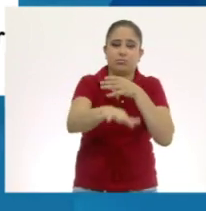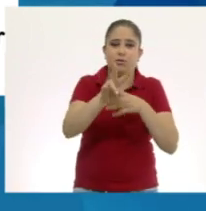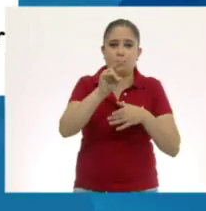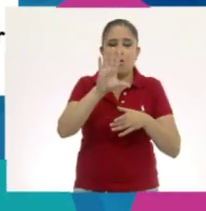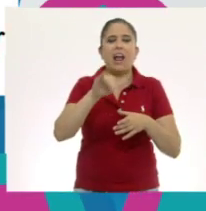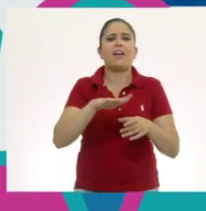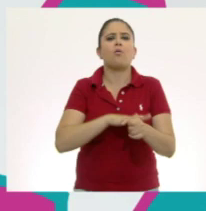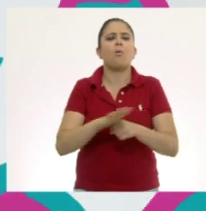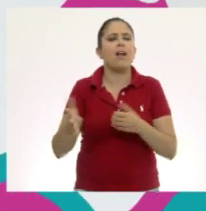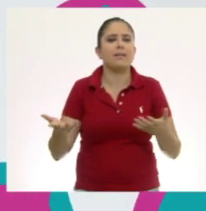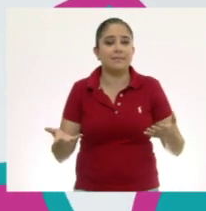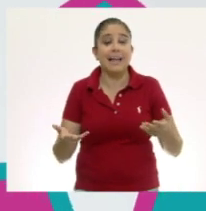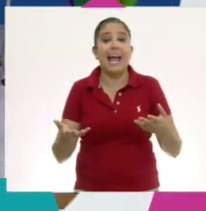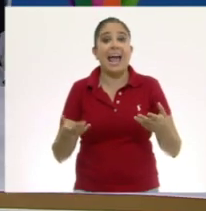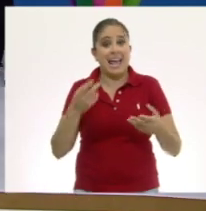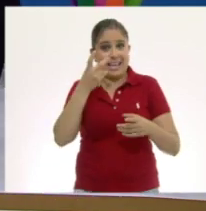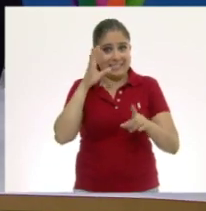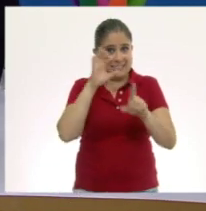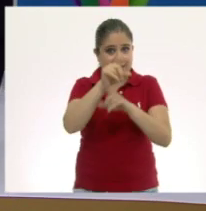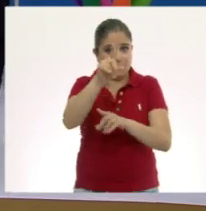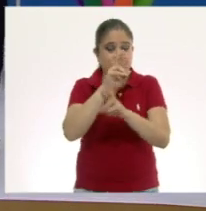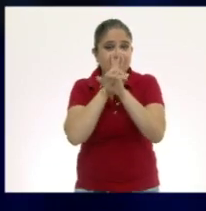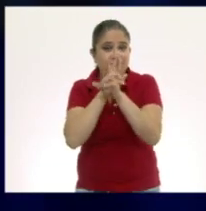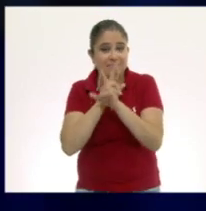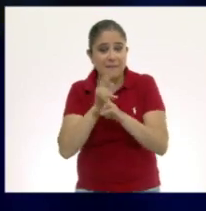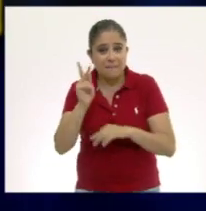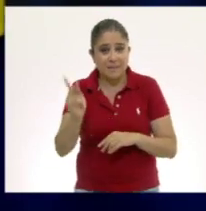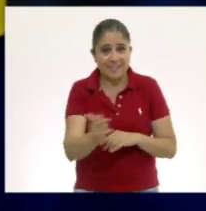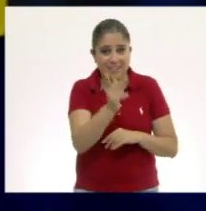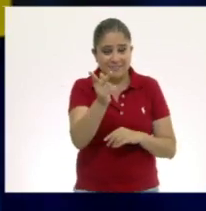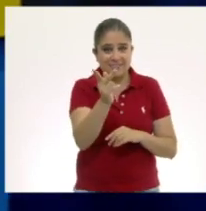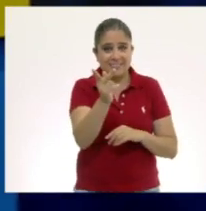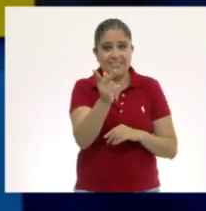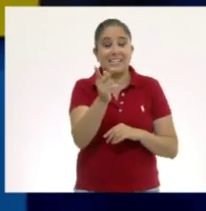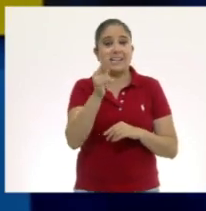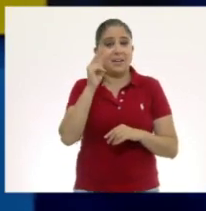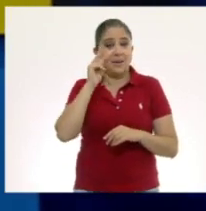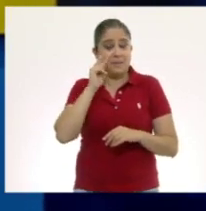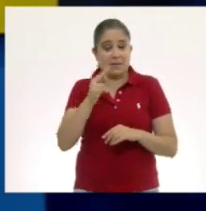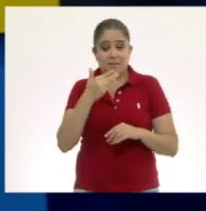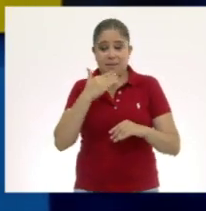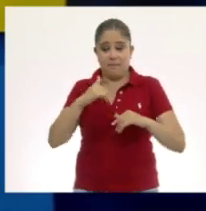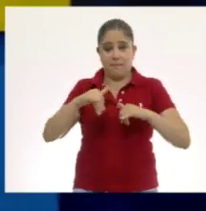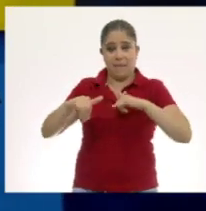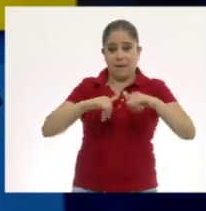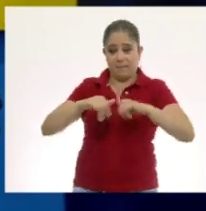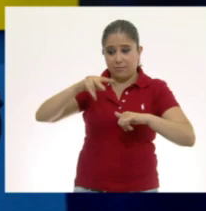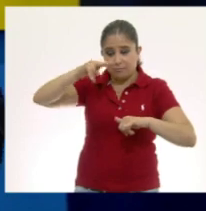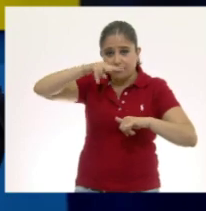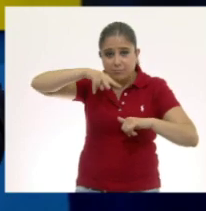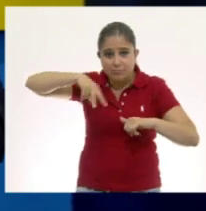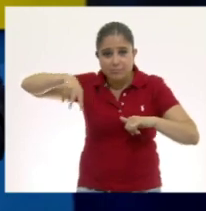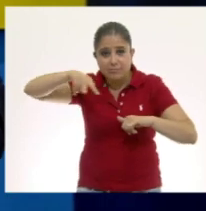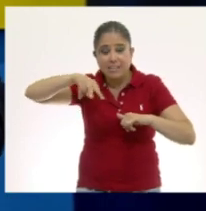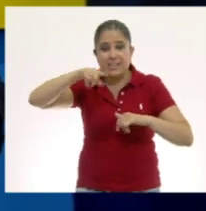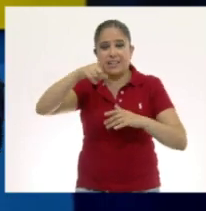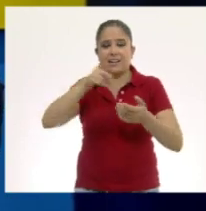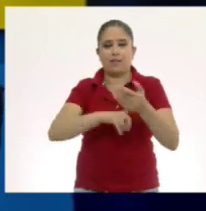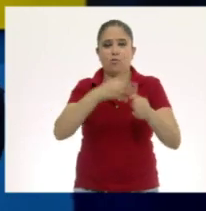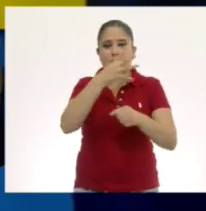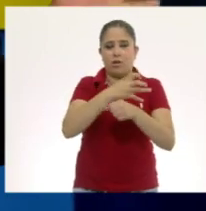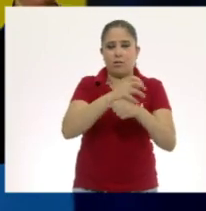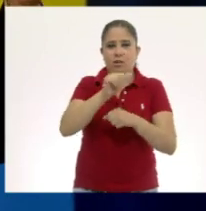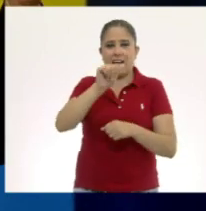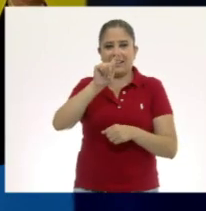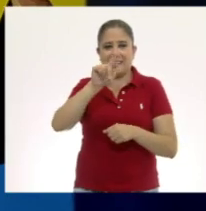reto, maestro. Pues ahí está el reto. Contesten estas preguntas, observen el mapa que se encuentra en su atlas de 4º